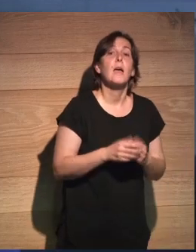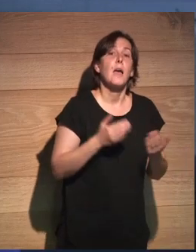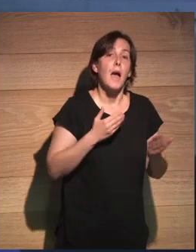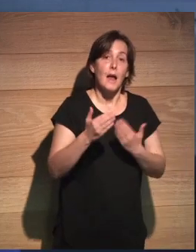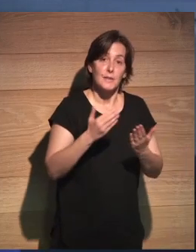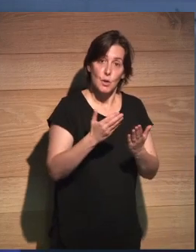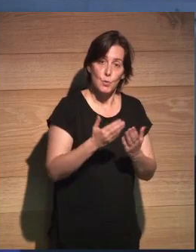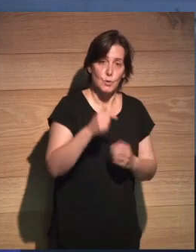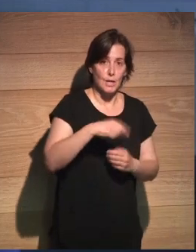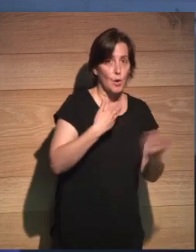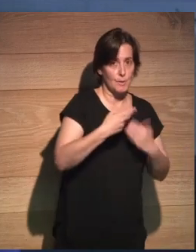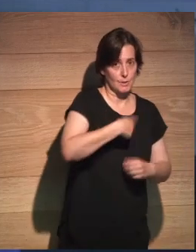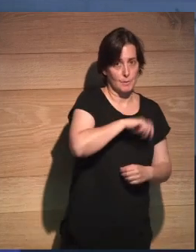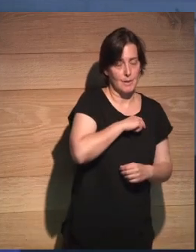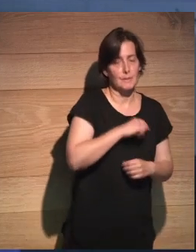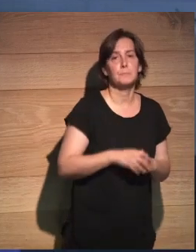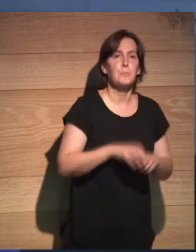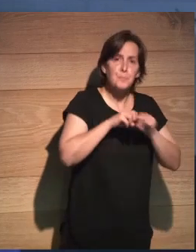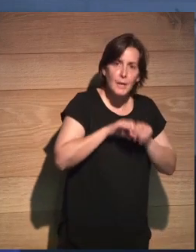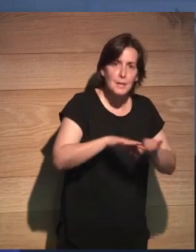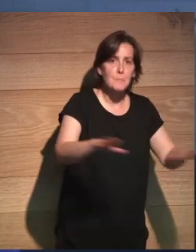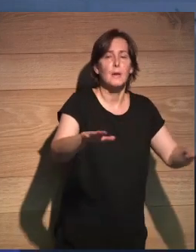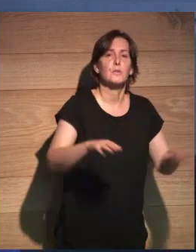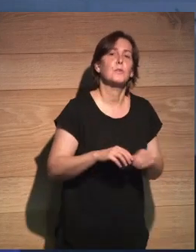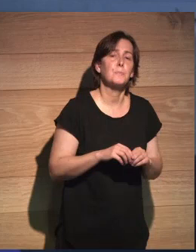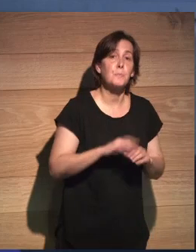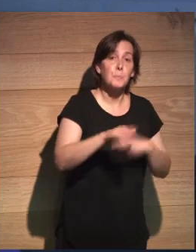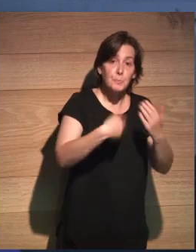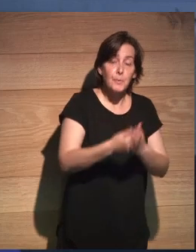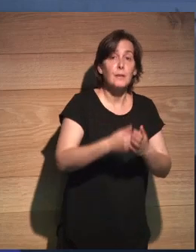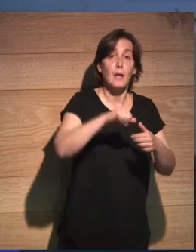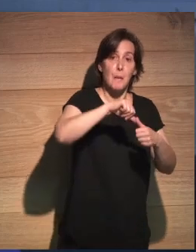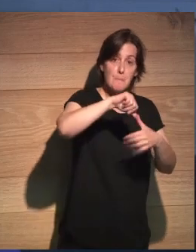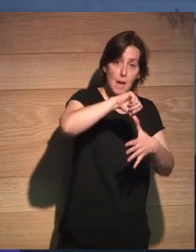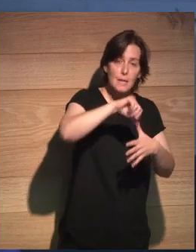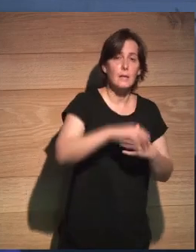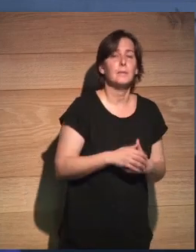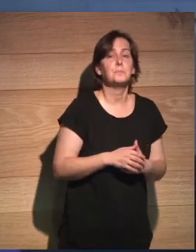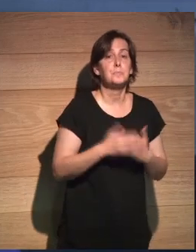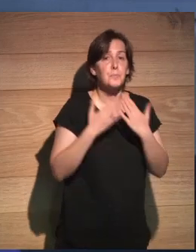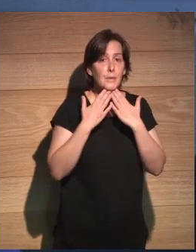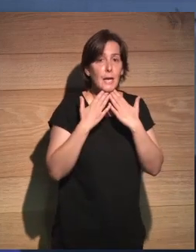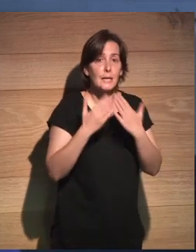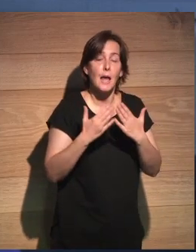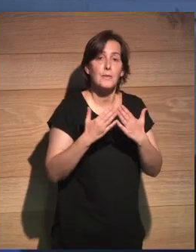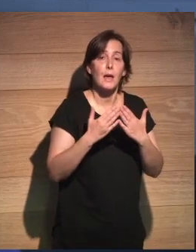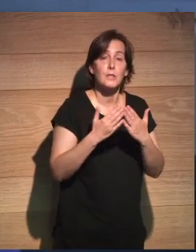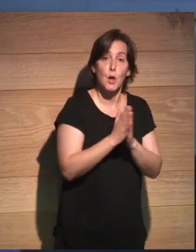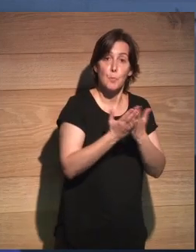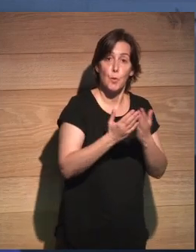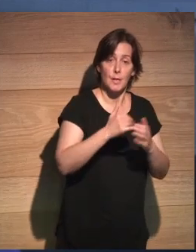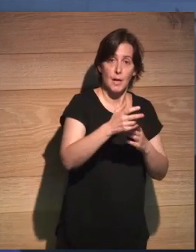España. La expansión hacia América ha tomado impulso gracias al impacto que generan las republicaciones en el